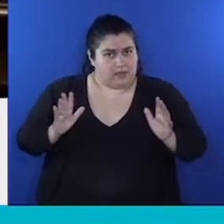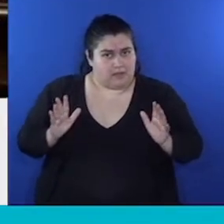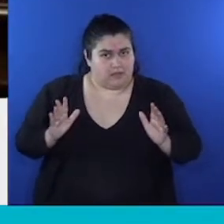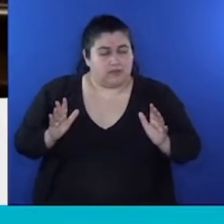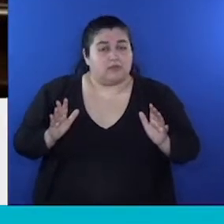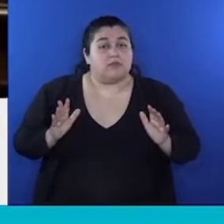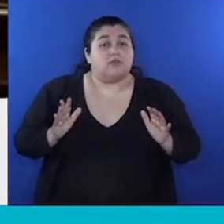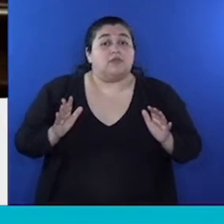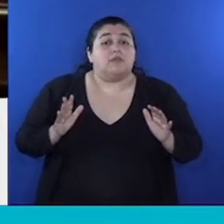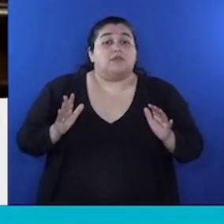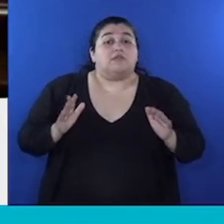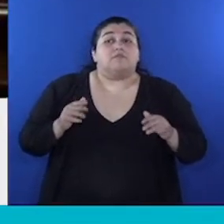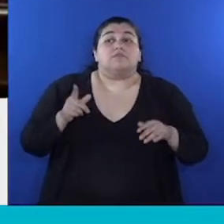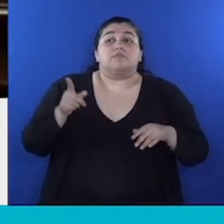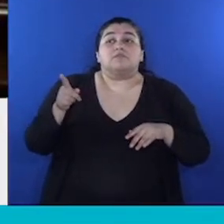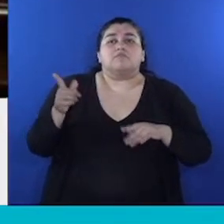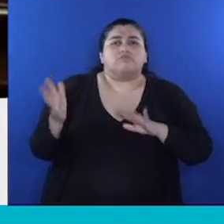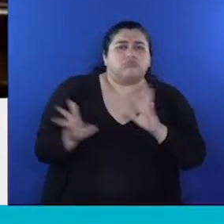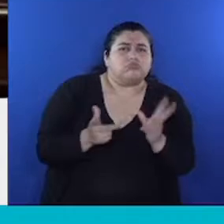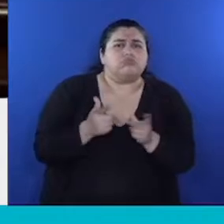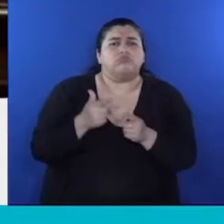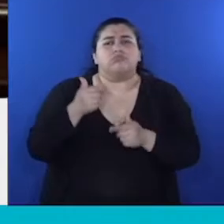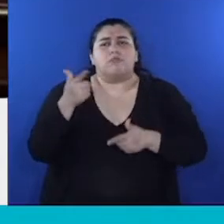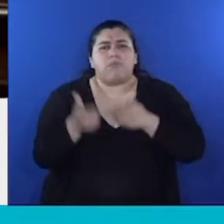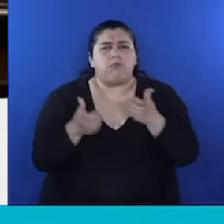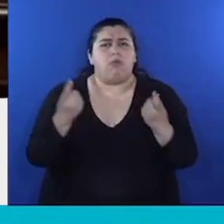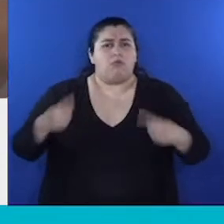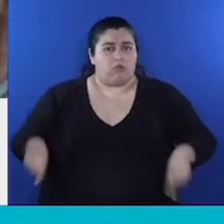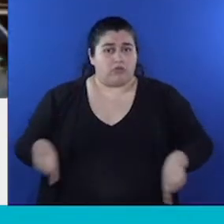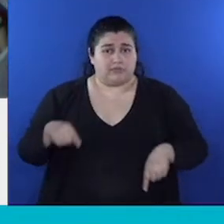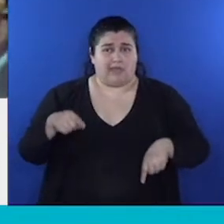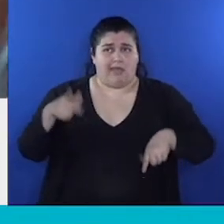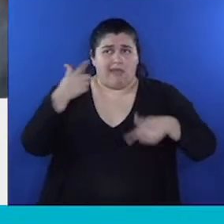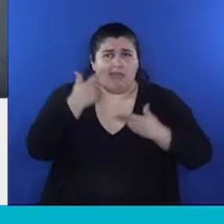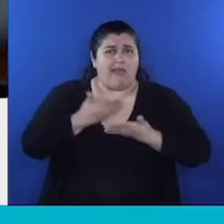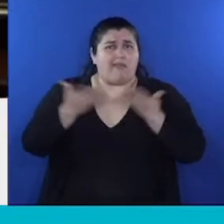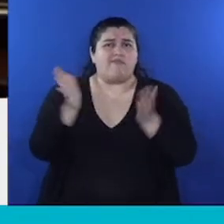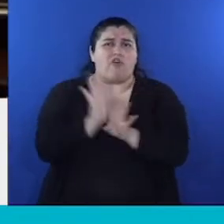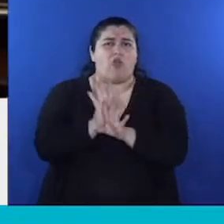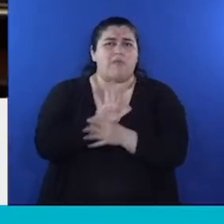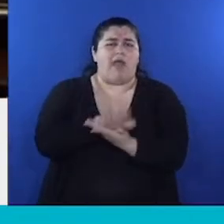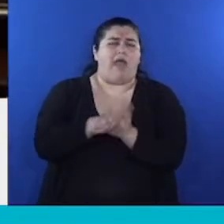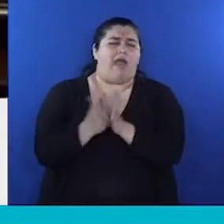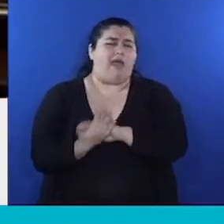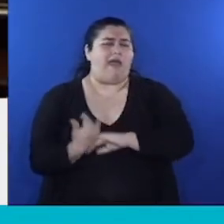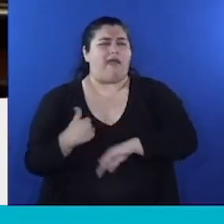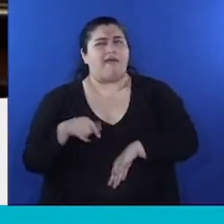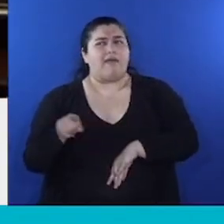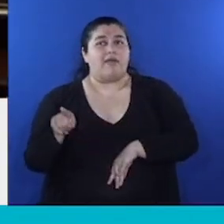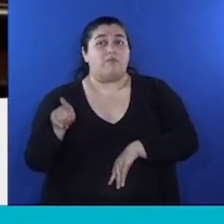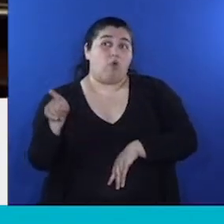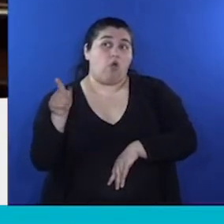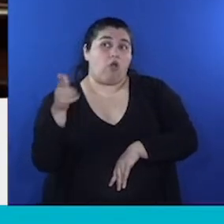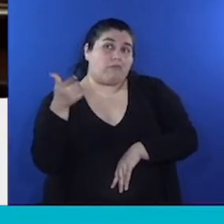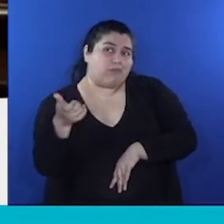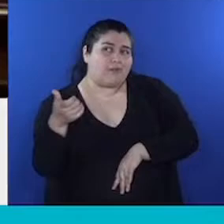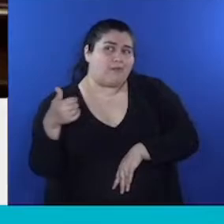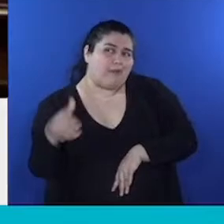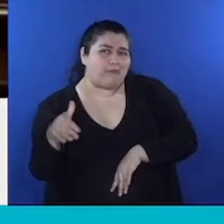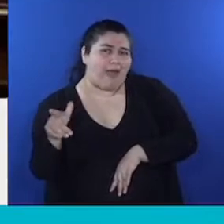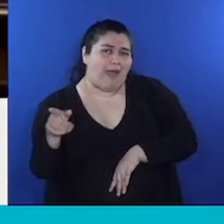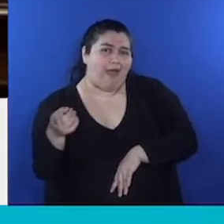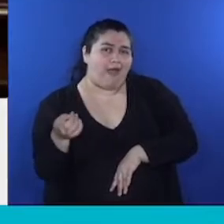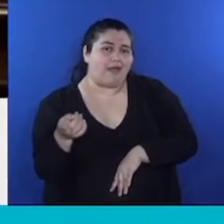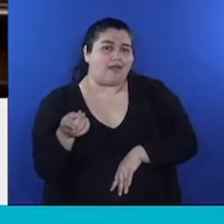Los delitos no se compensan. Yo no puedo decir, vos quisiste matar a Cristina,